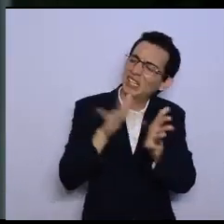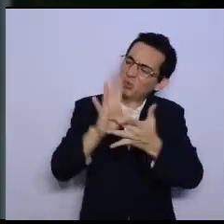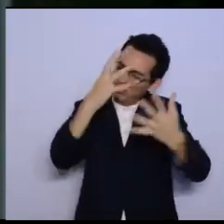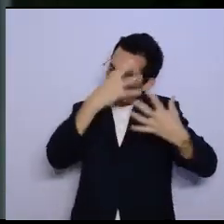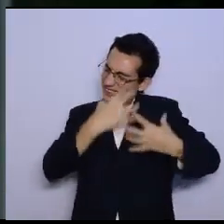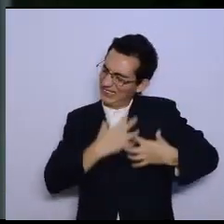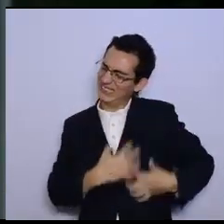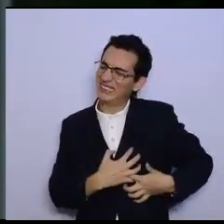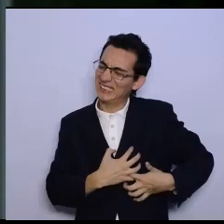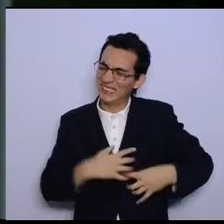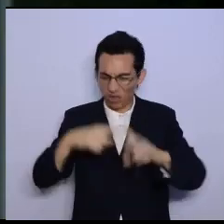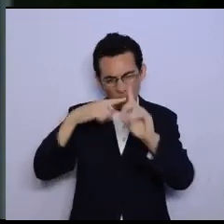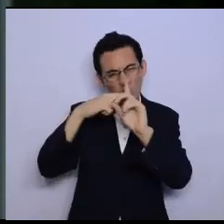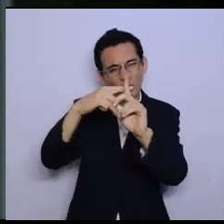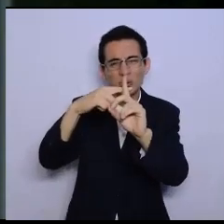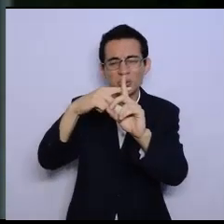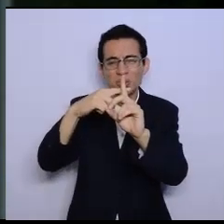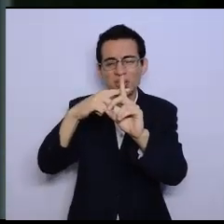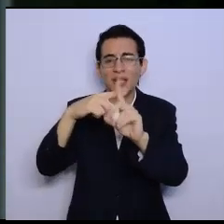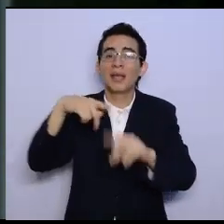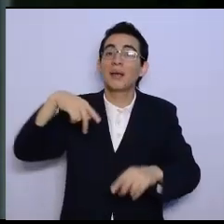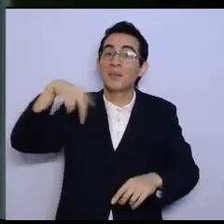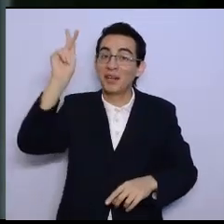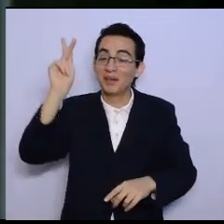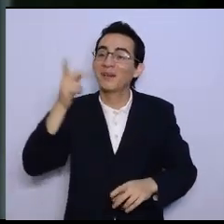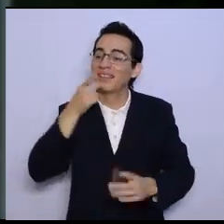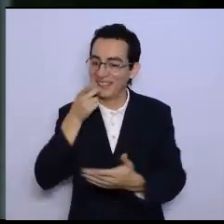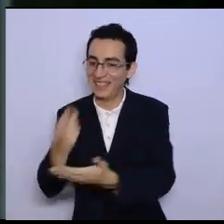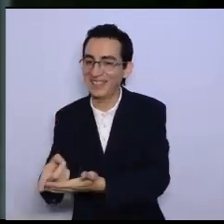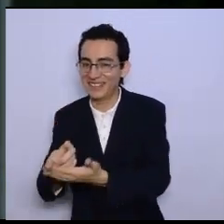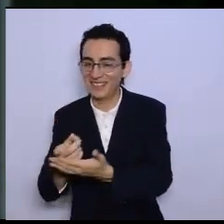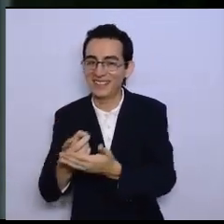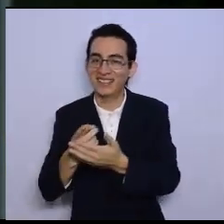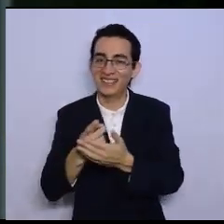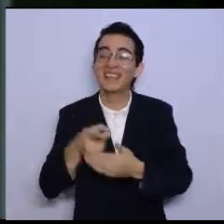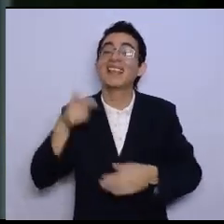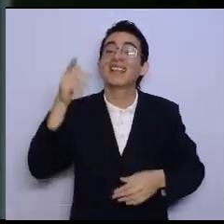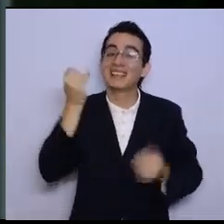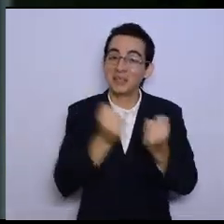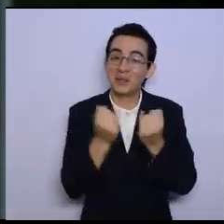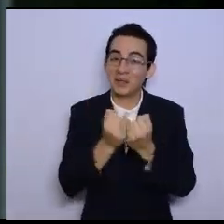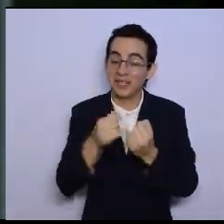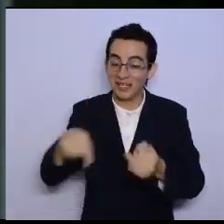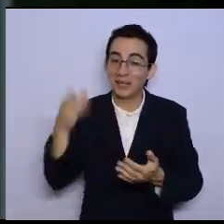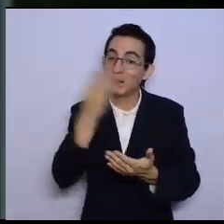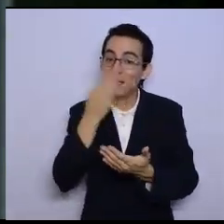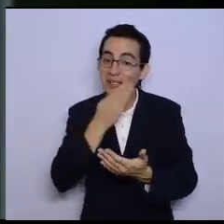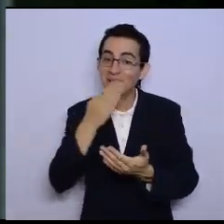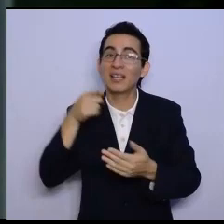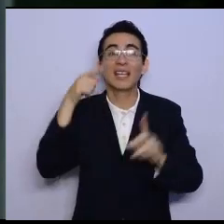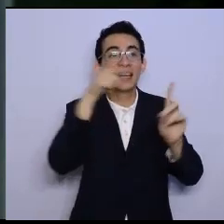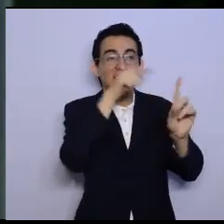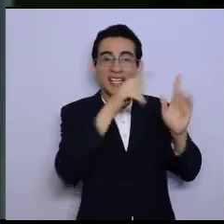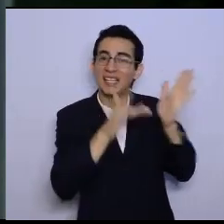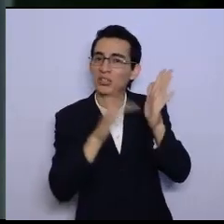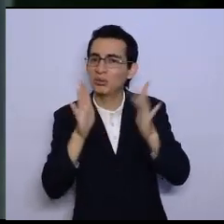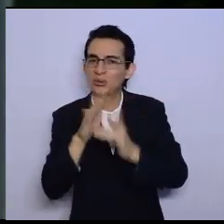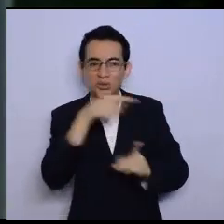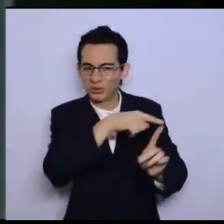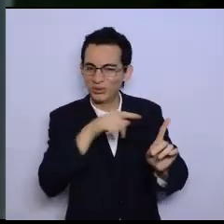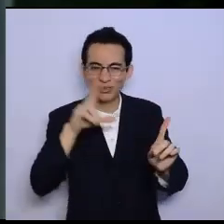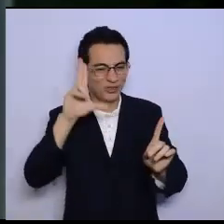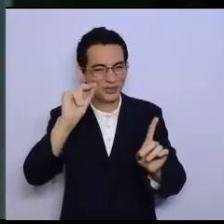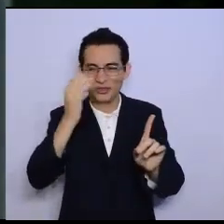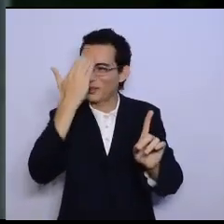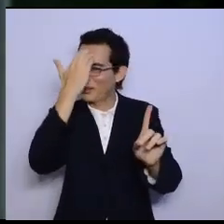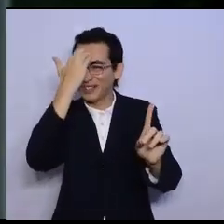refirió cuando dijo: al que no conoció pecado, por nosotros lo hizo pecado. ¿Sí?